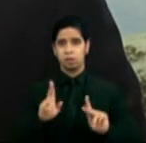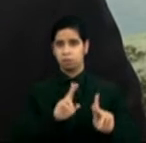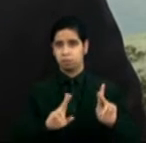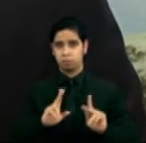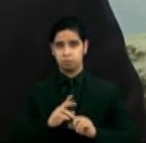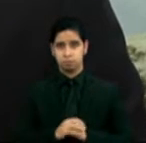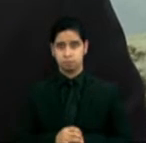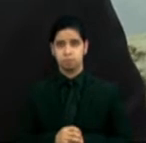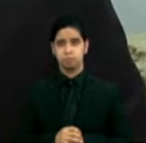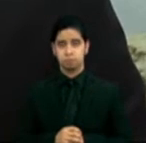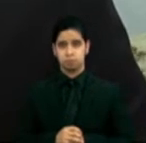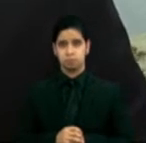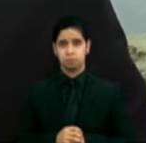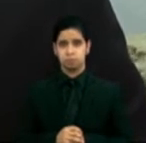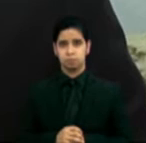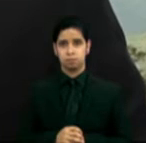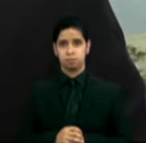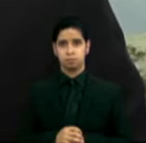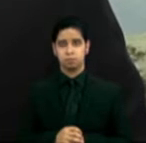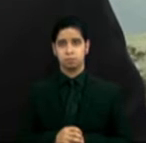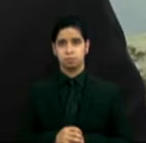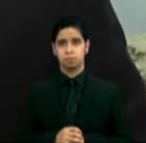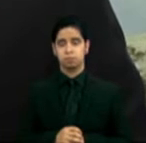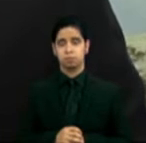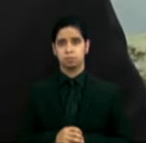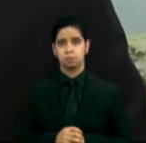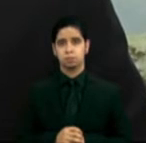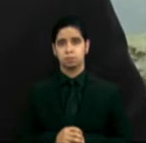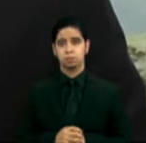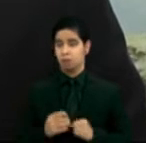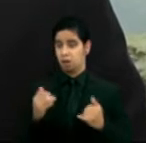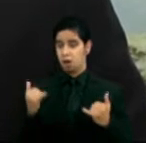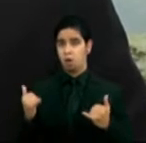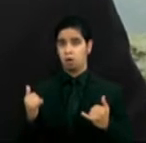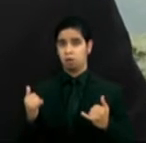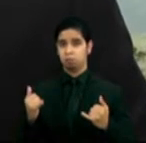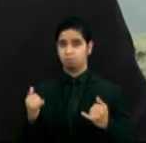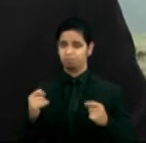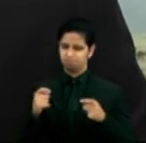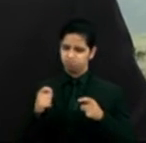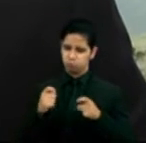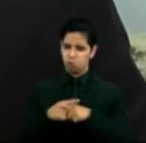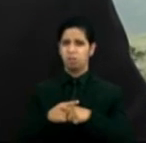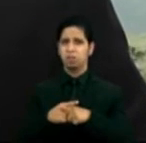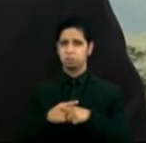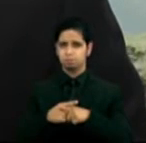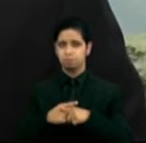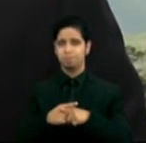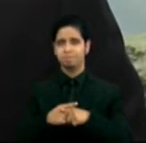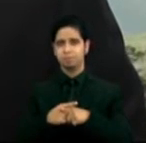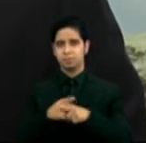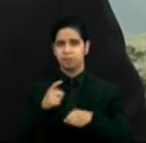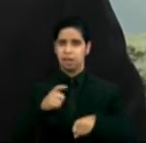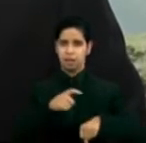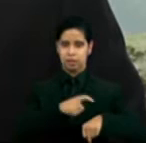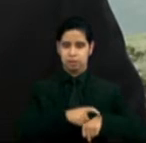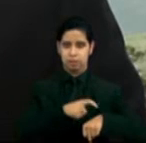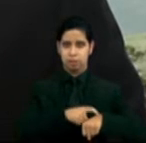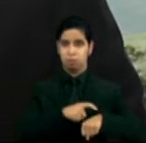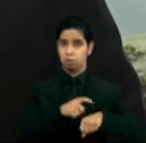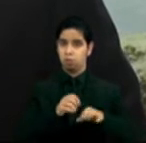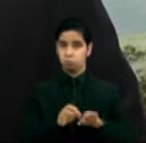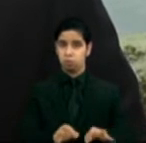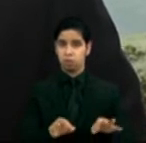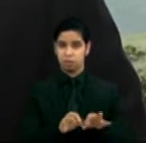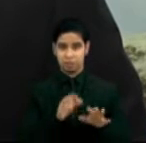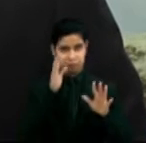gente. Existe ahora un conflicto entre el tiempo que demandan las decisiones duras que hay